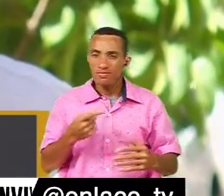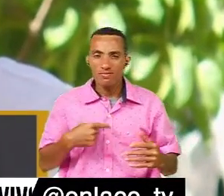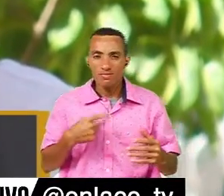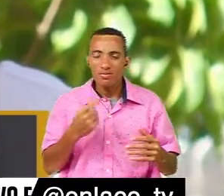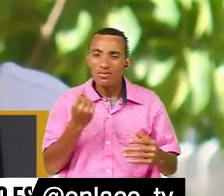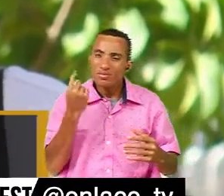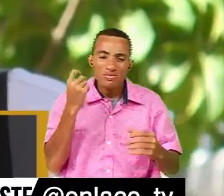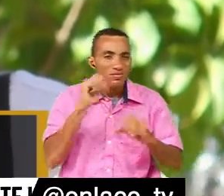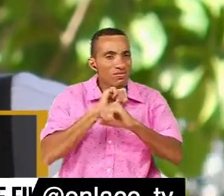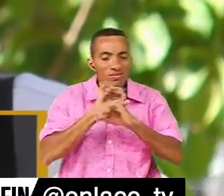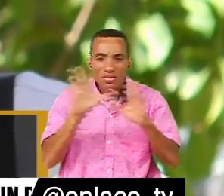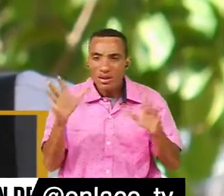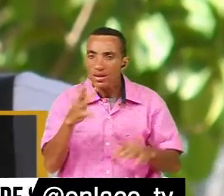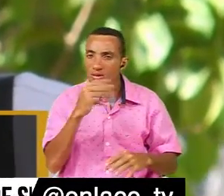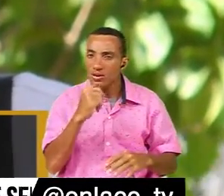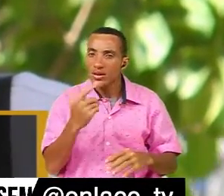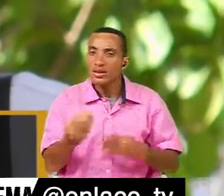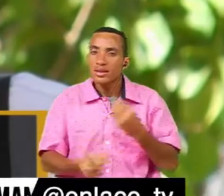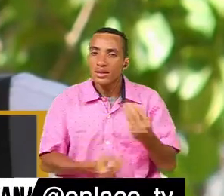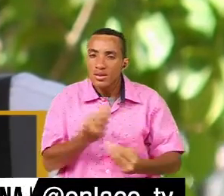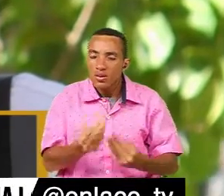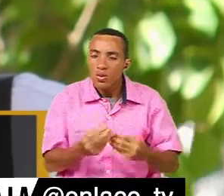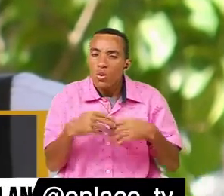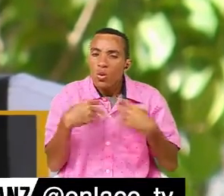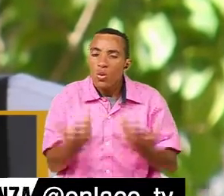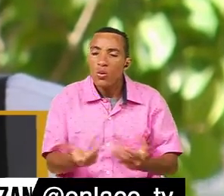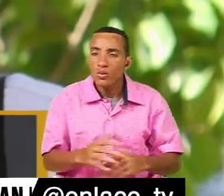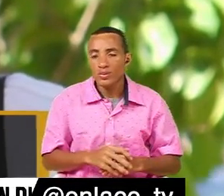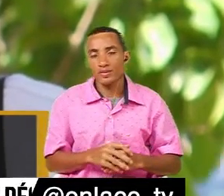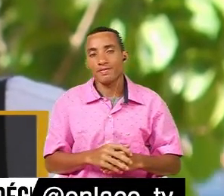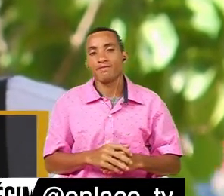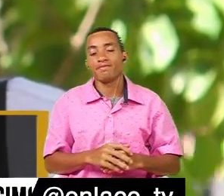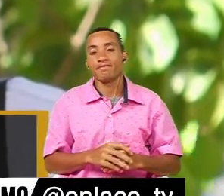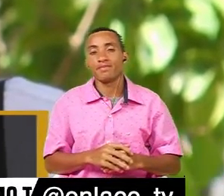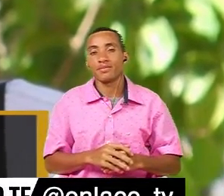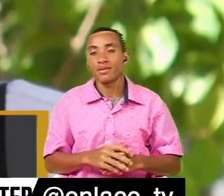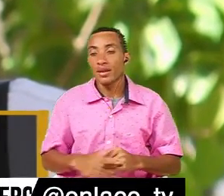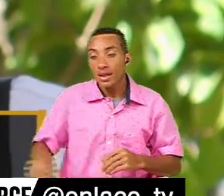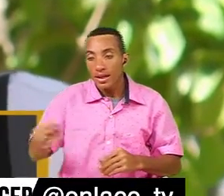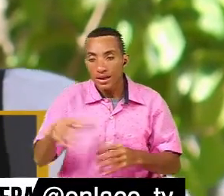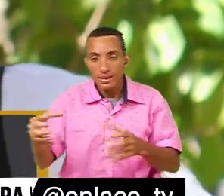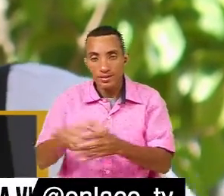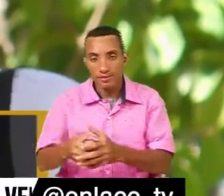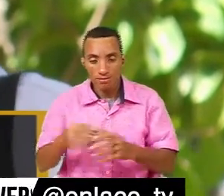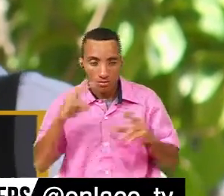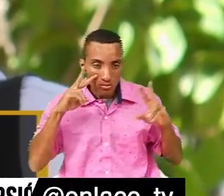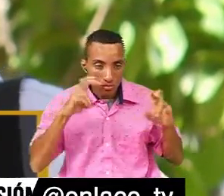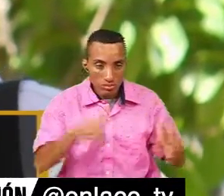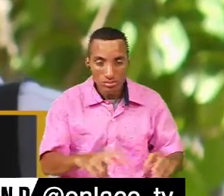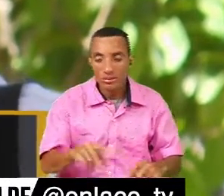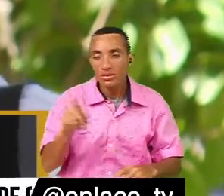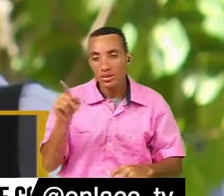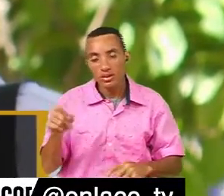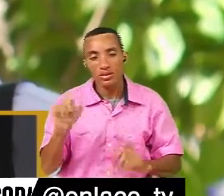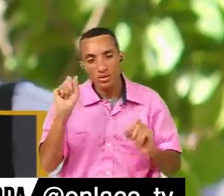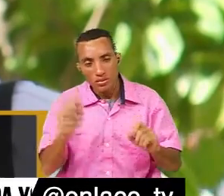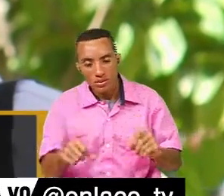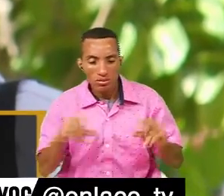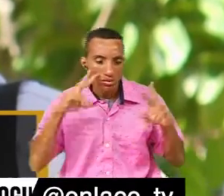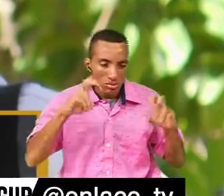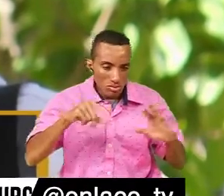realmente de los hechos. Por eso queremos que los entes investigativos hagan lo